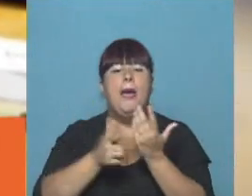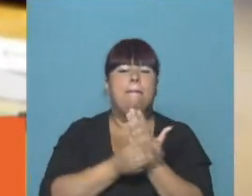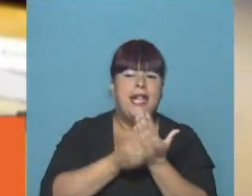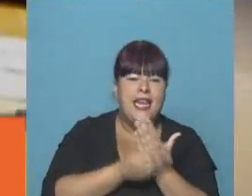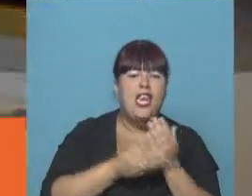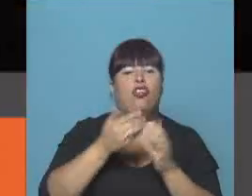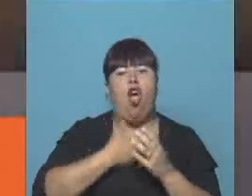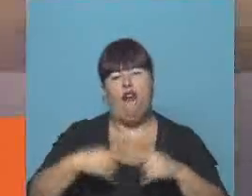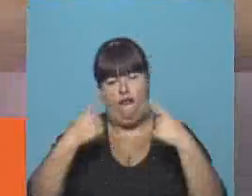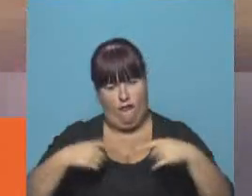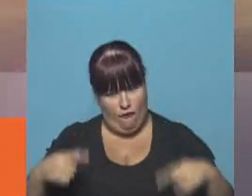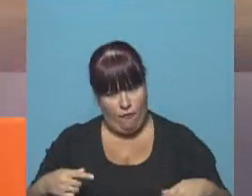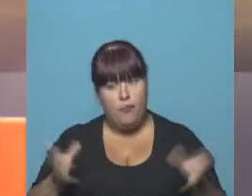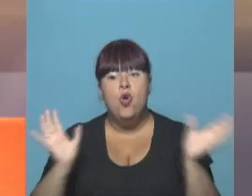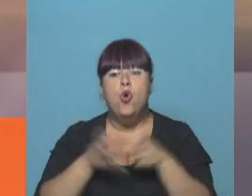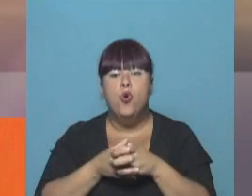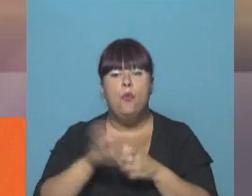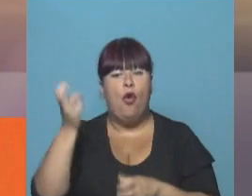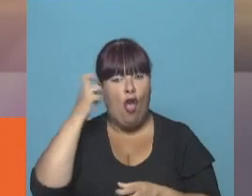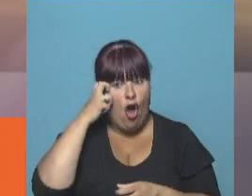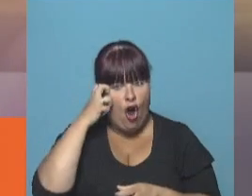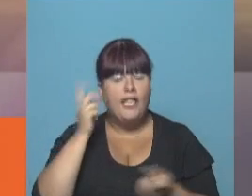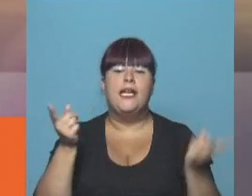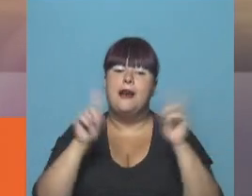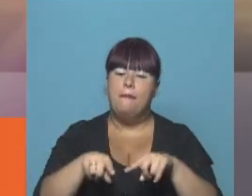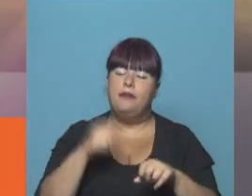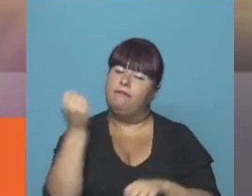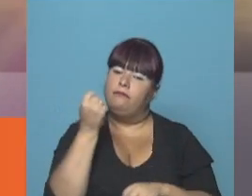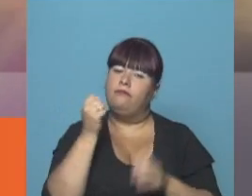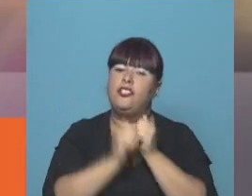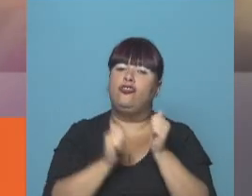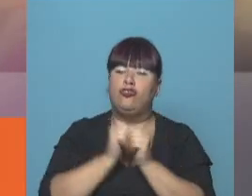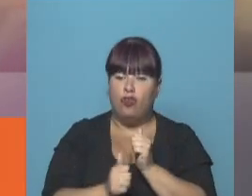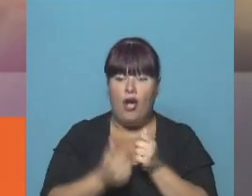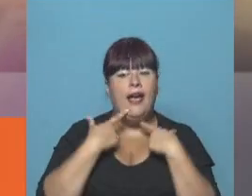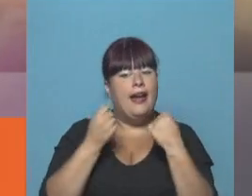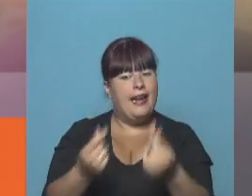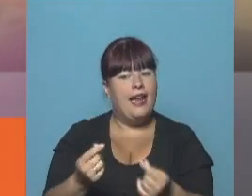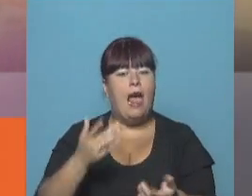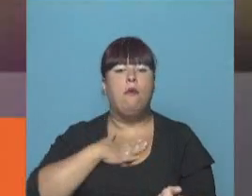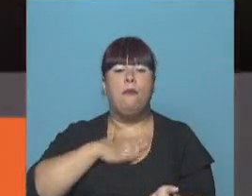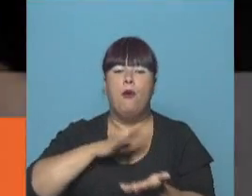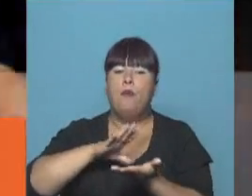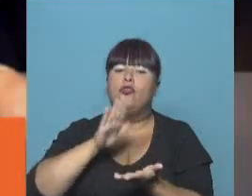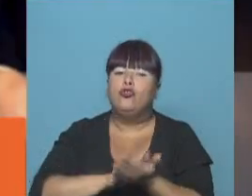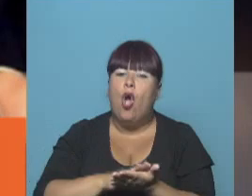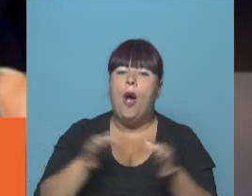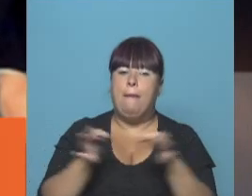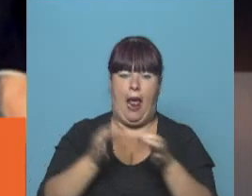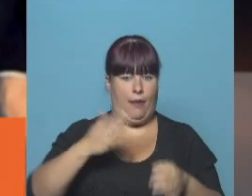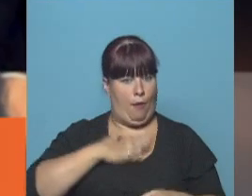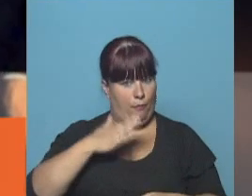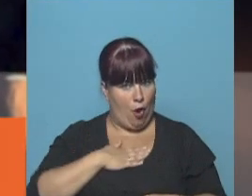funcionarios el grupo parlamentario reivindico la posición histórica y el reclamo de soberanía sobre las islas malvinas